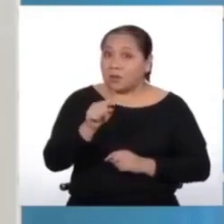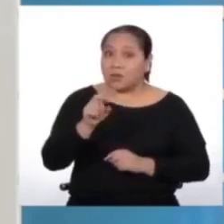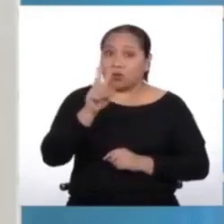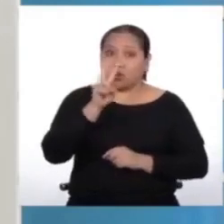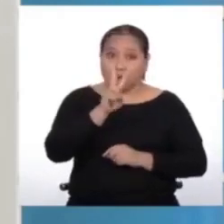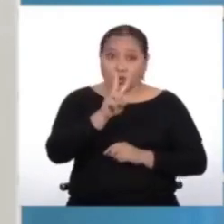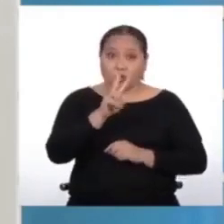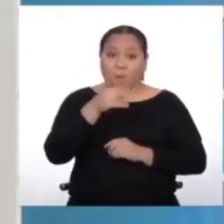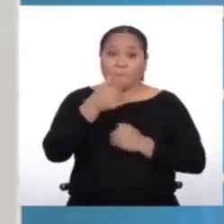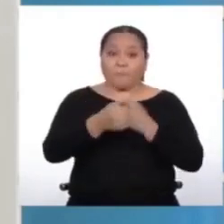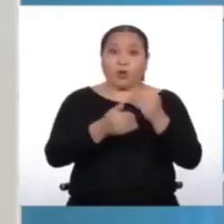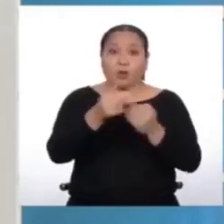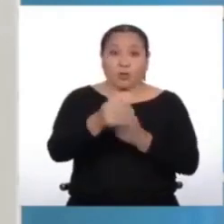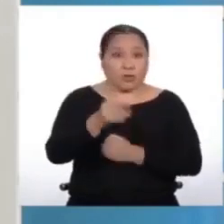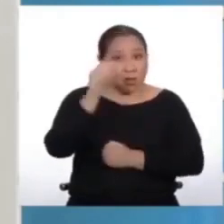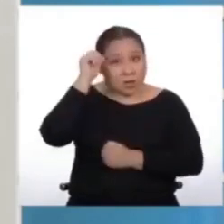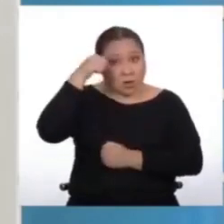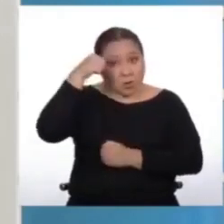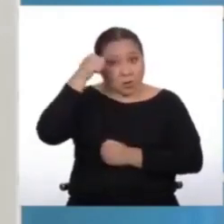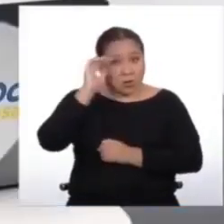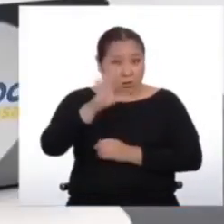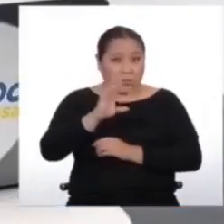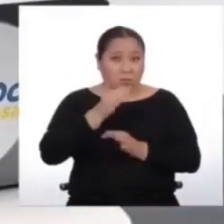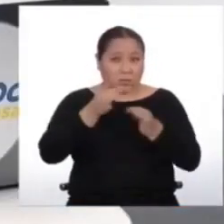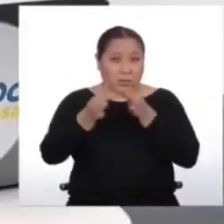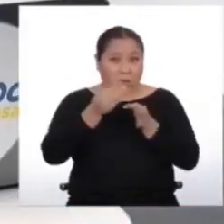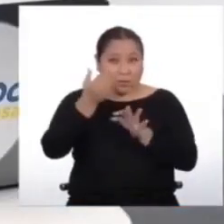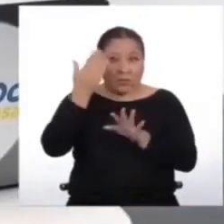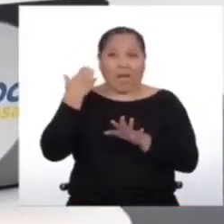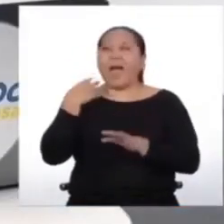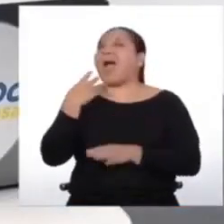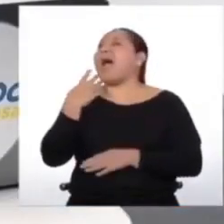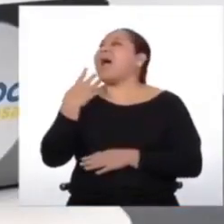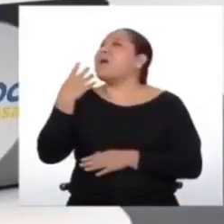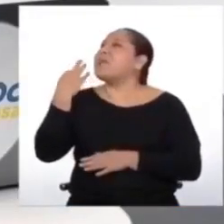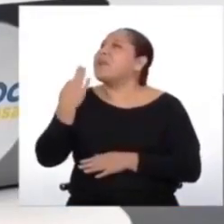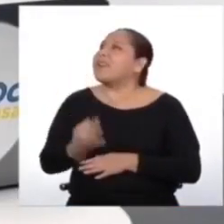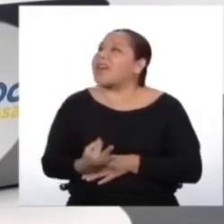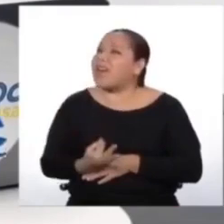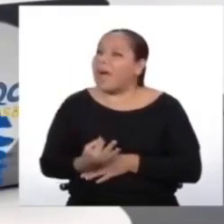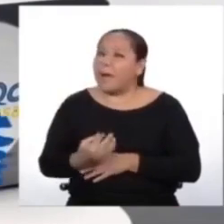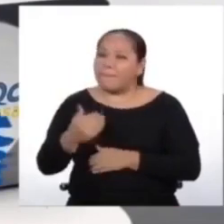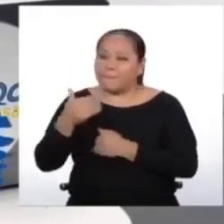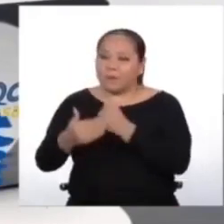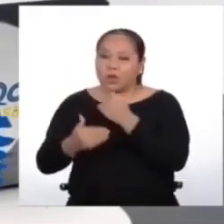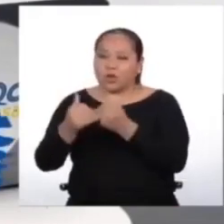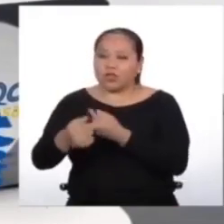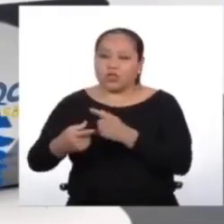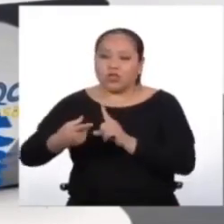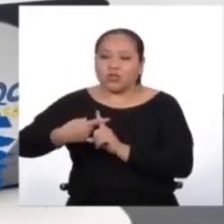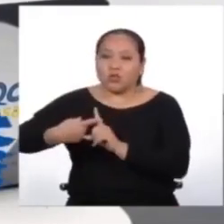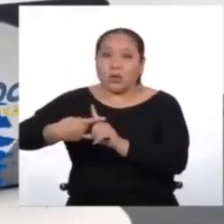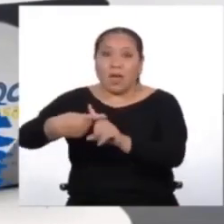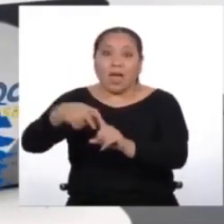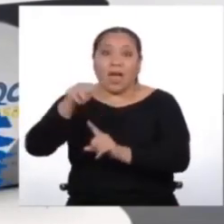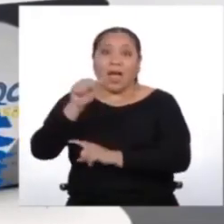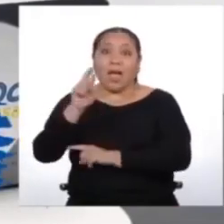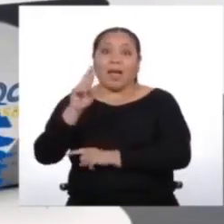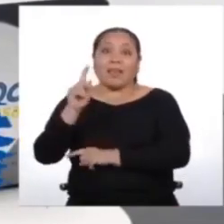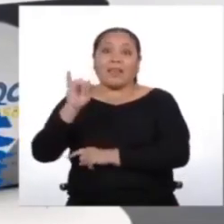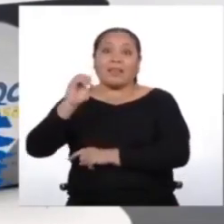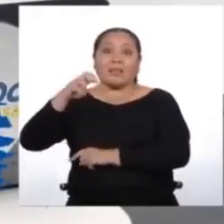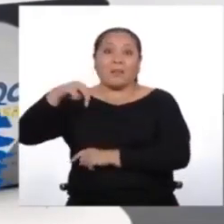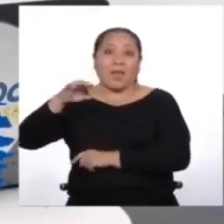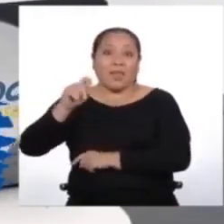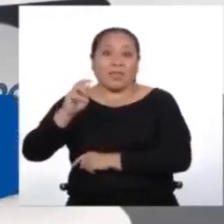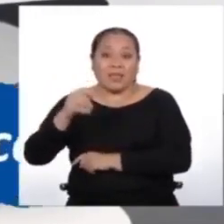tipos de progresión. ¿Recuerdas? Lo hablamos al inicio. Ah, ¿verdad? Las progresiones aritméticas son sucesiones en las que el término